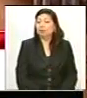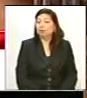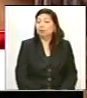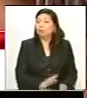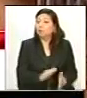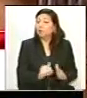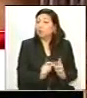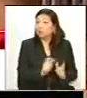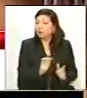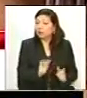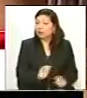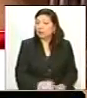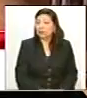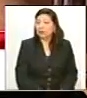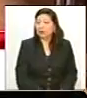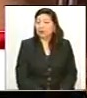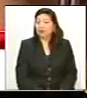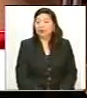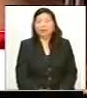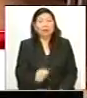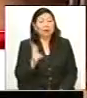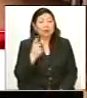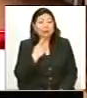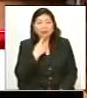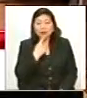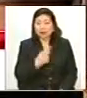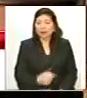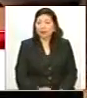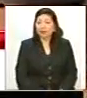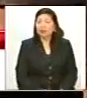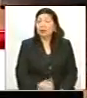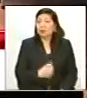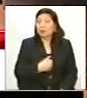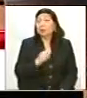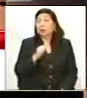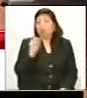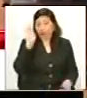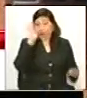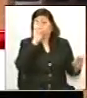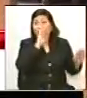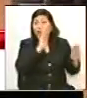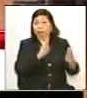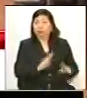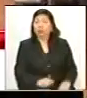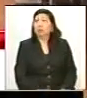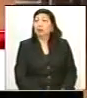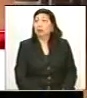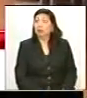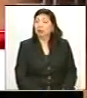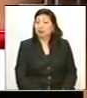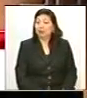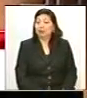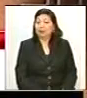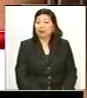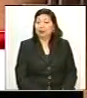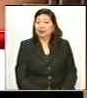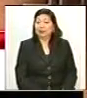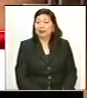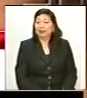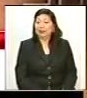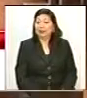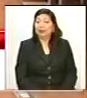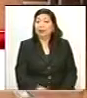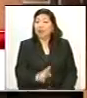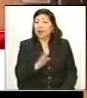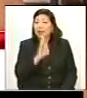todos los colegas congresistas. Lo escuchaba ahorita el Contralor y a mí sí me preocupa como región de Tumbes. Por ejemplo, él